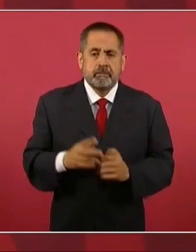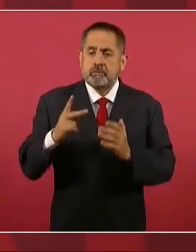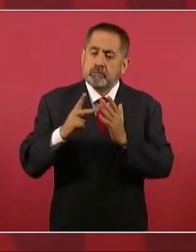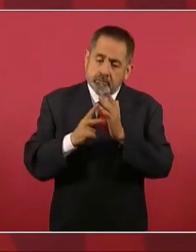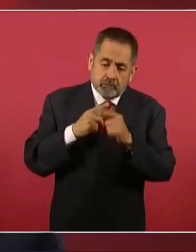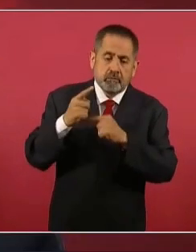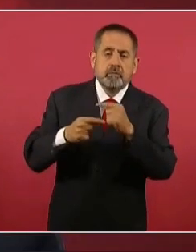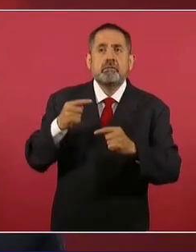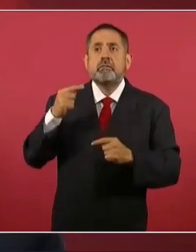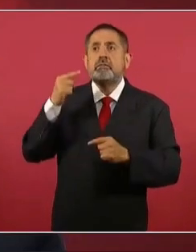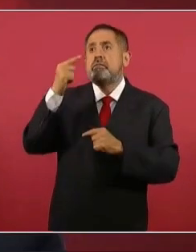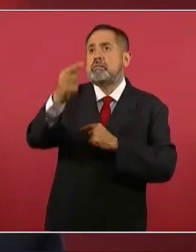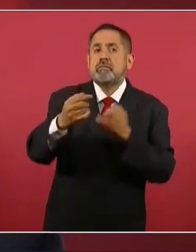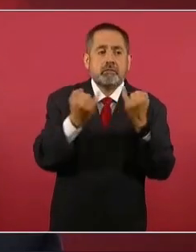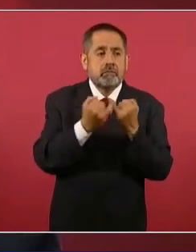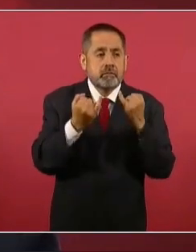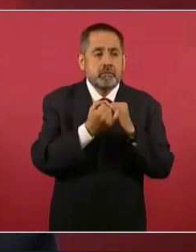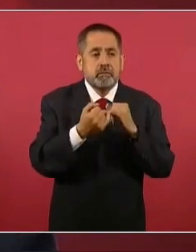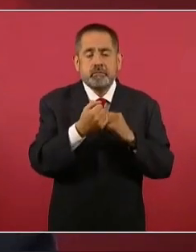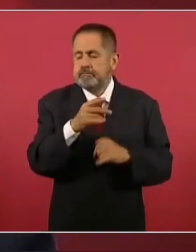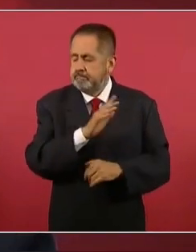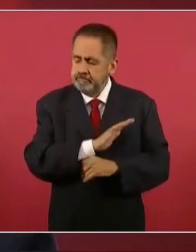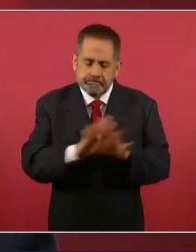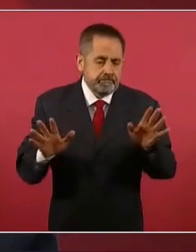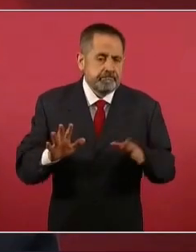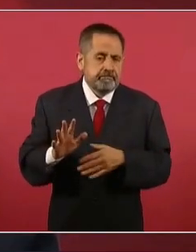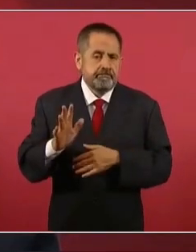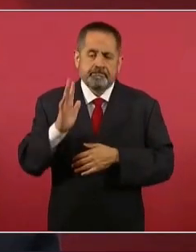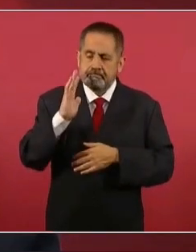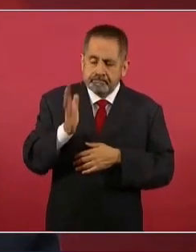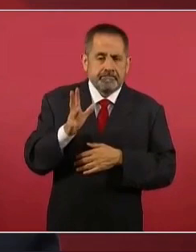repitan estos actos de